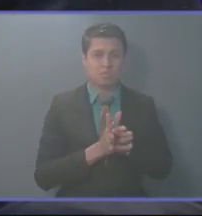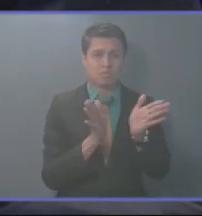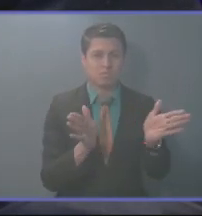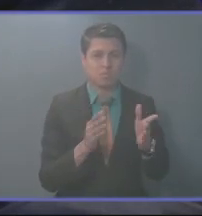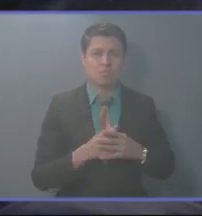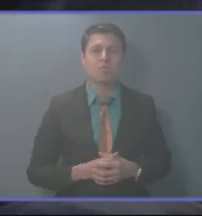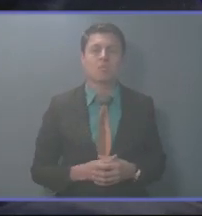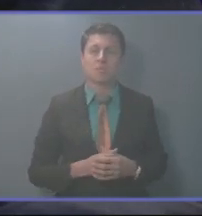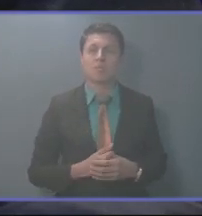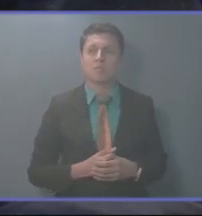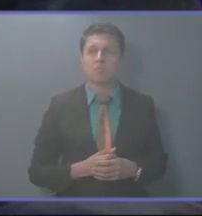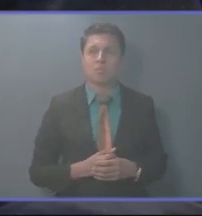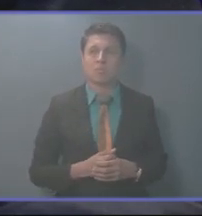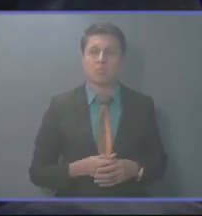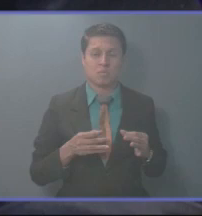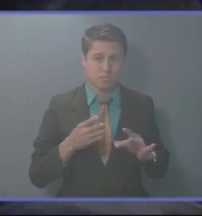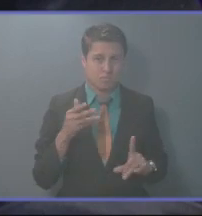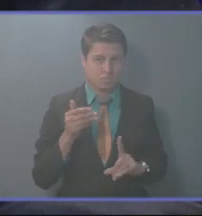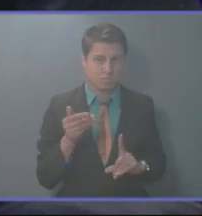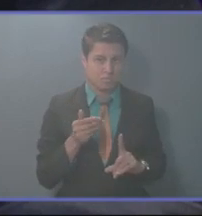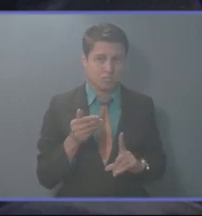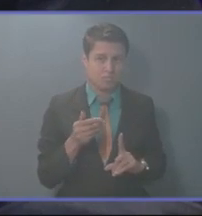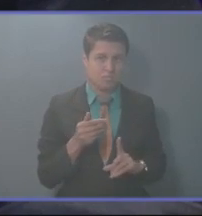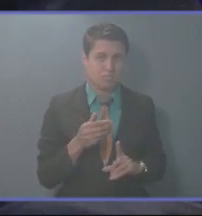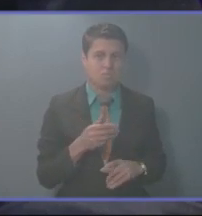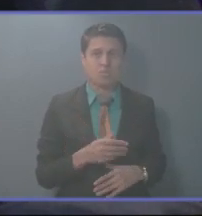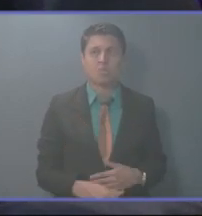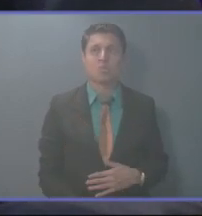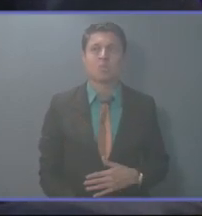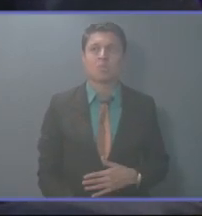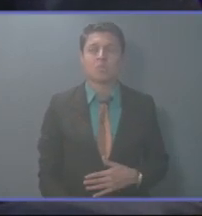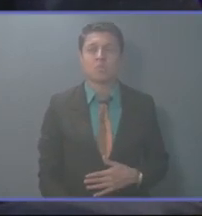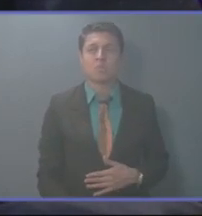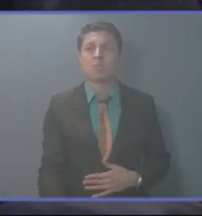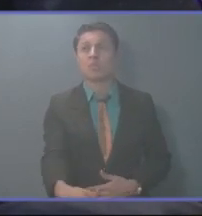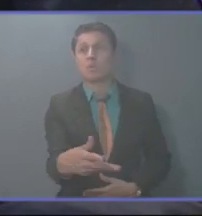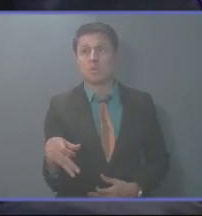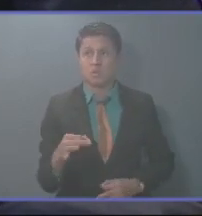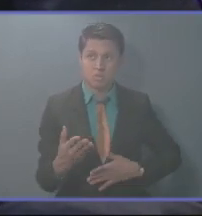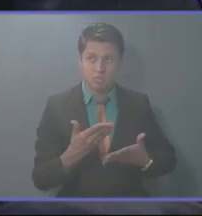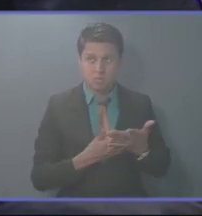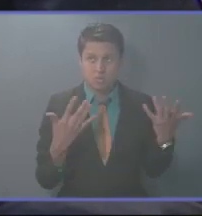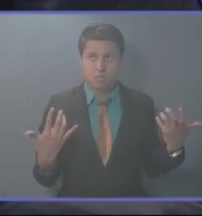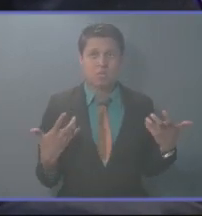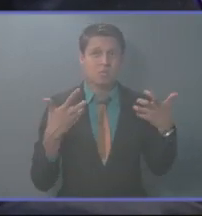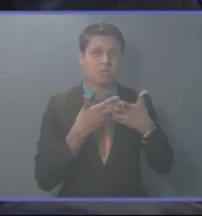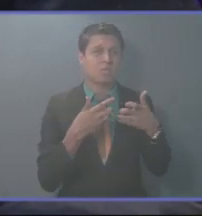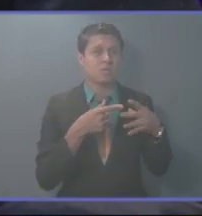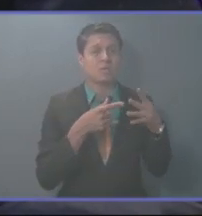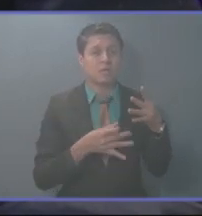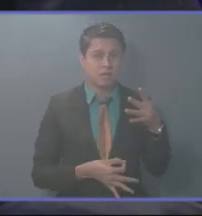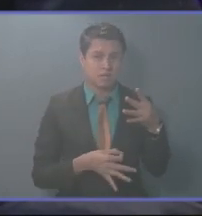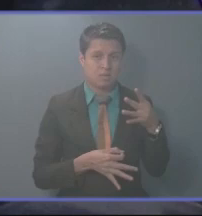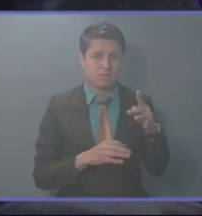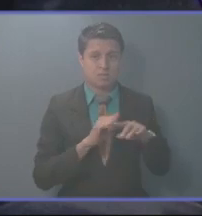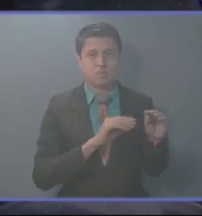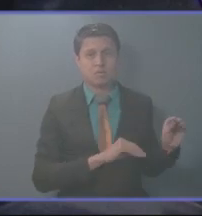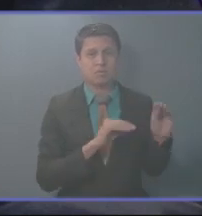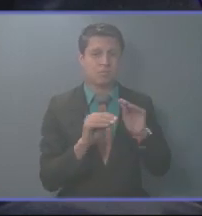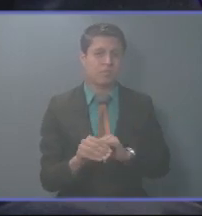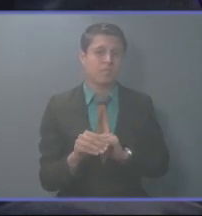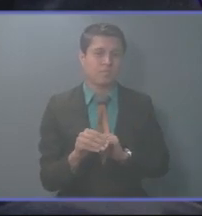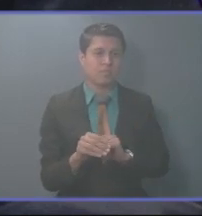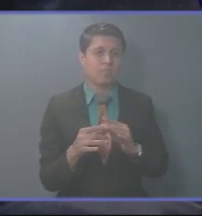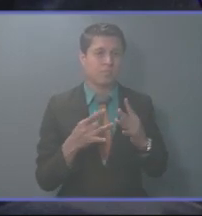J. Principio de transitoriedad. En concordancia con el principio de legalidad, la aplicación de la